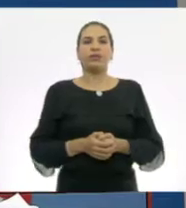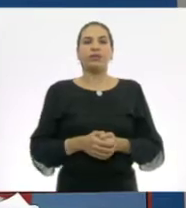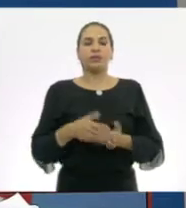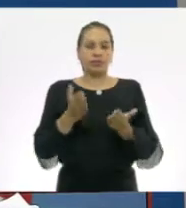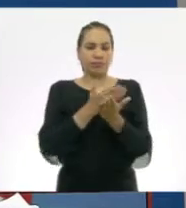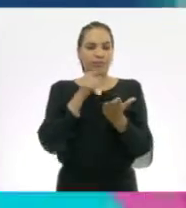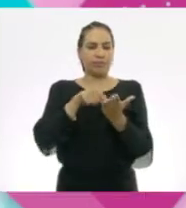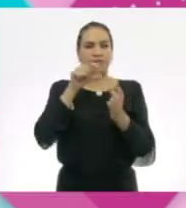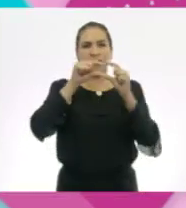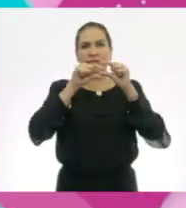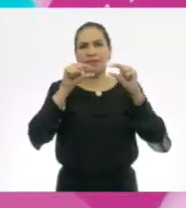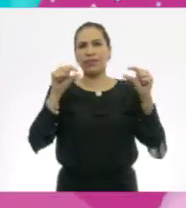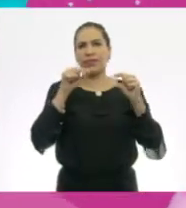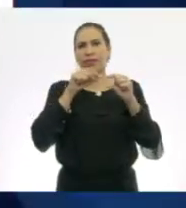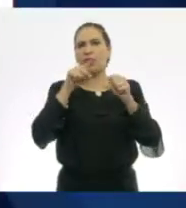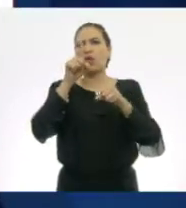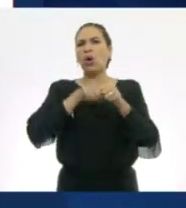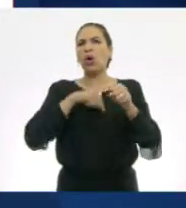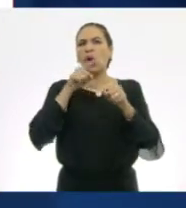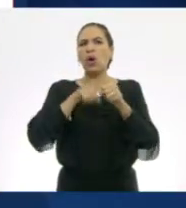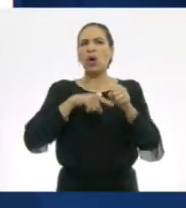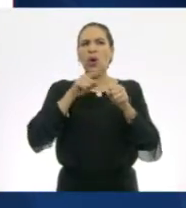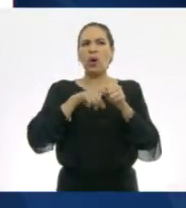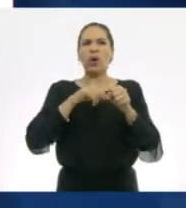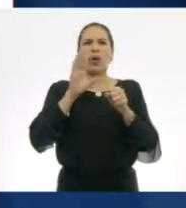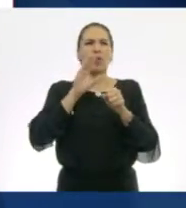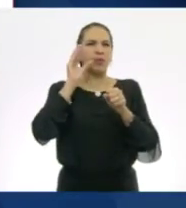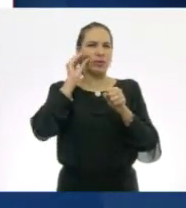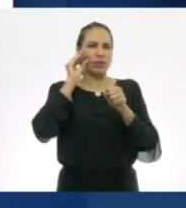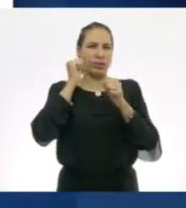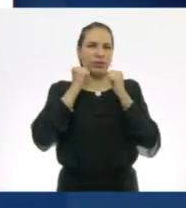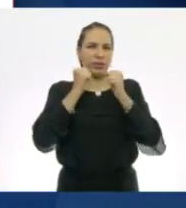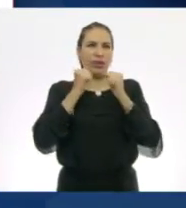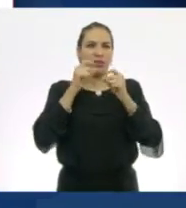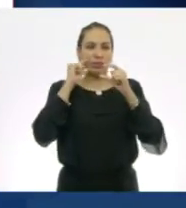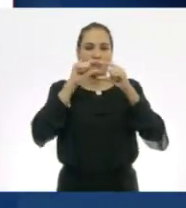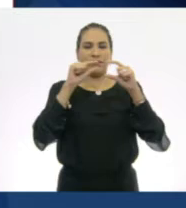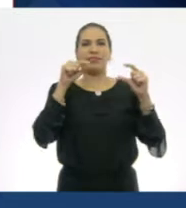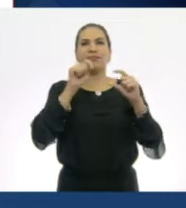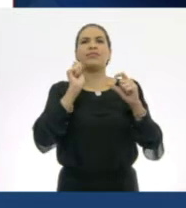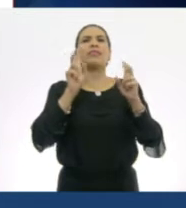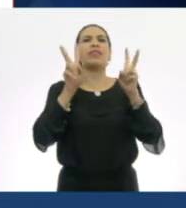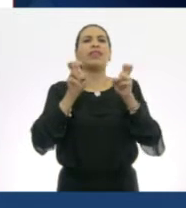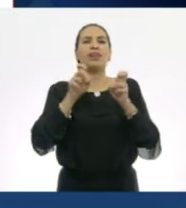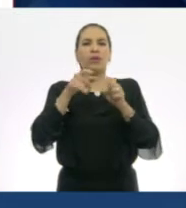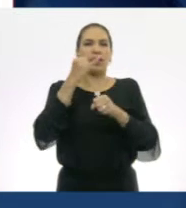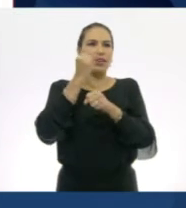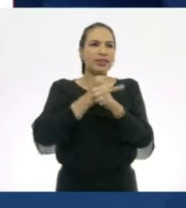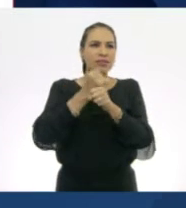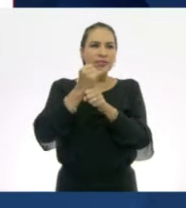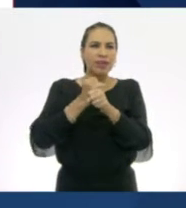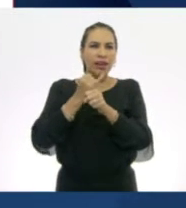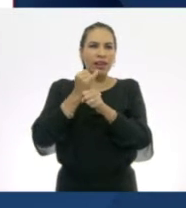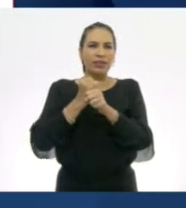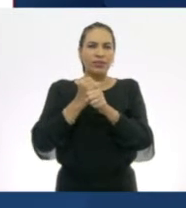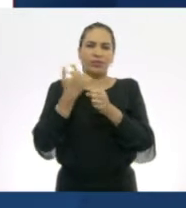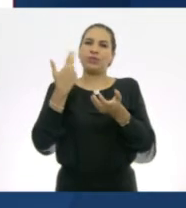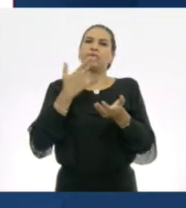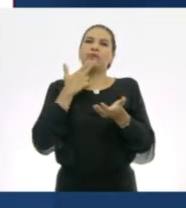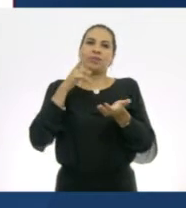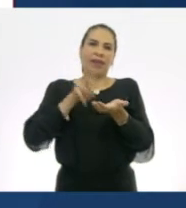está resaltada en un color marrón y como título dice: investigo y valoro.